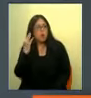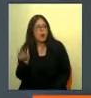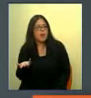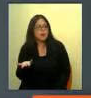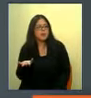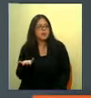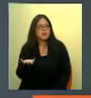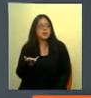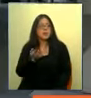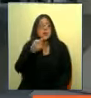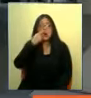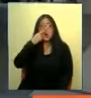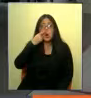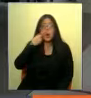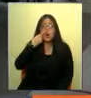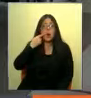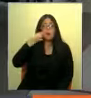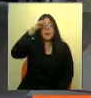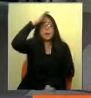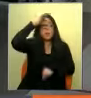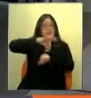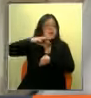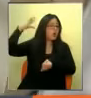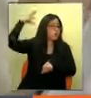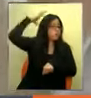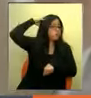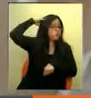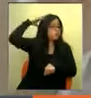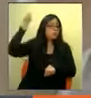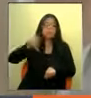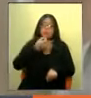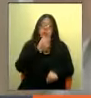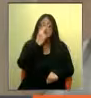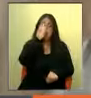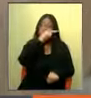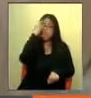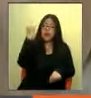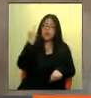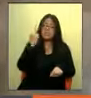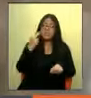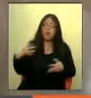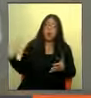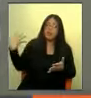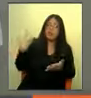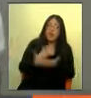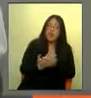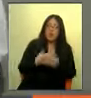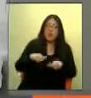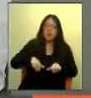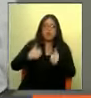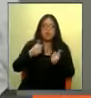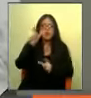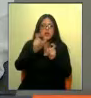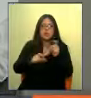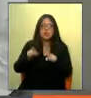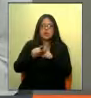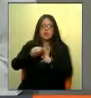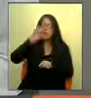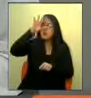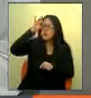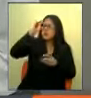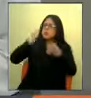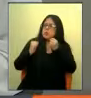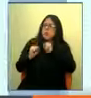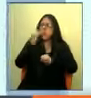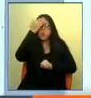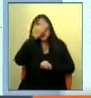Alberto Millar es neurólogo experto en cefaleas. Desde marzo ha atendido el doble de pacientes por migrañas y cefaleas tensionales comparado